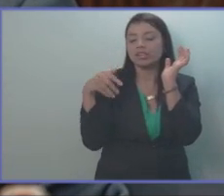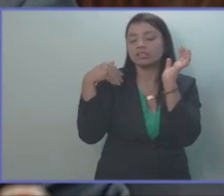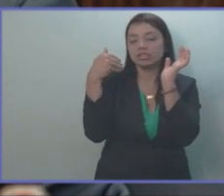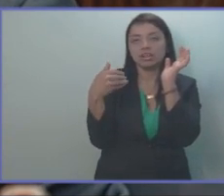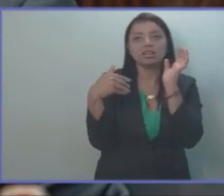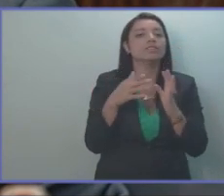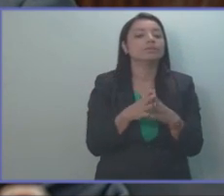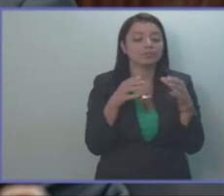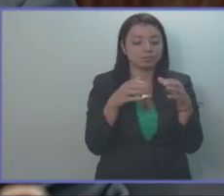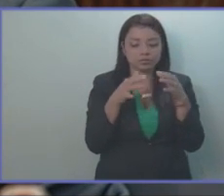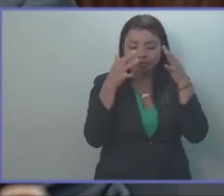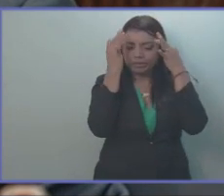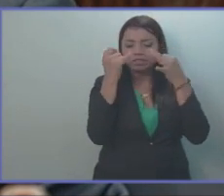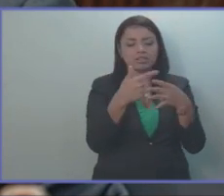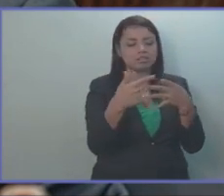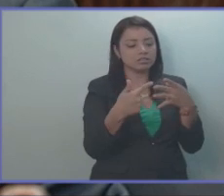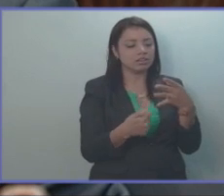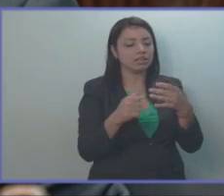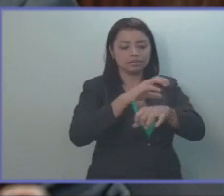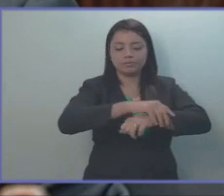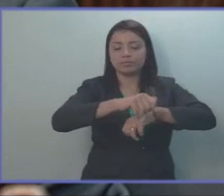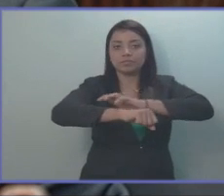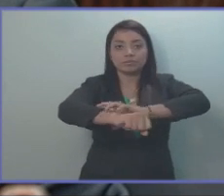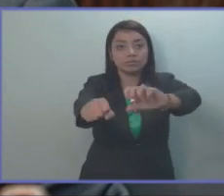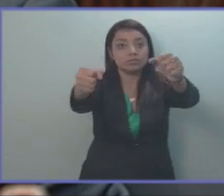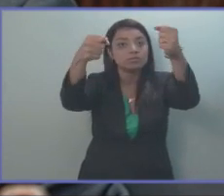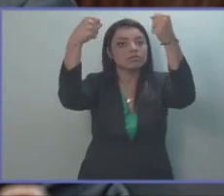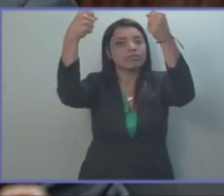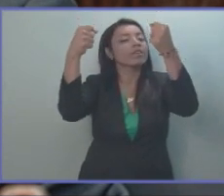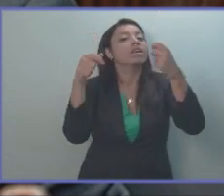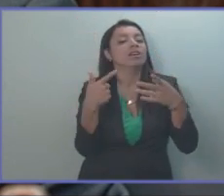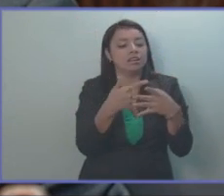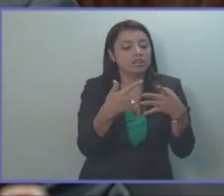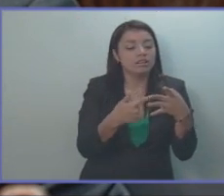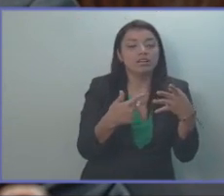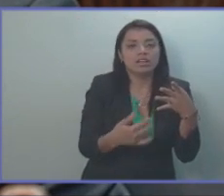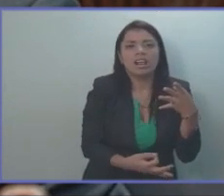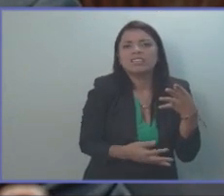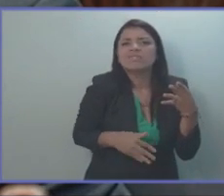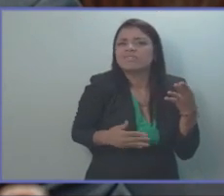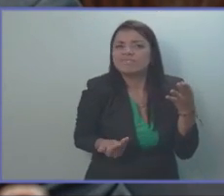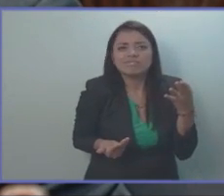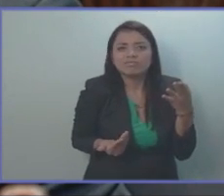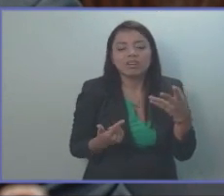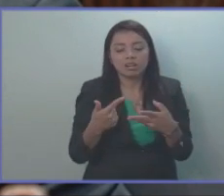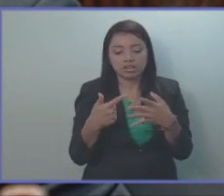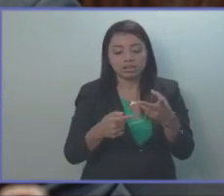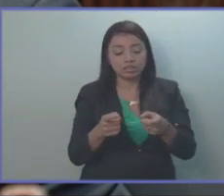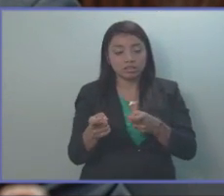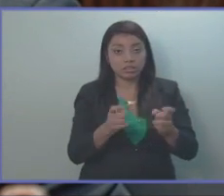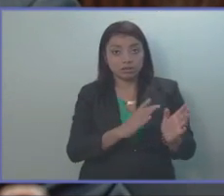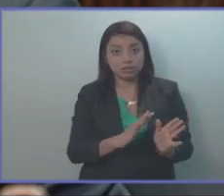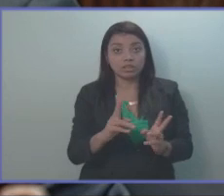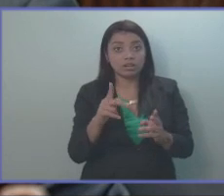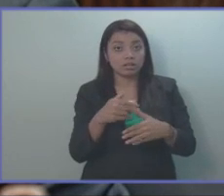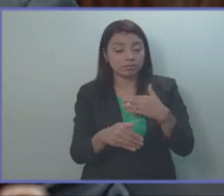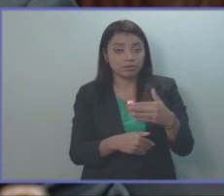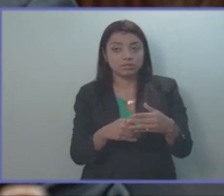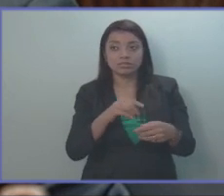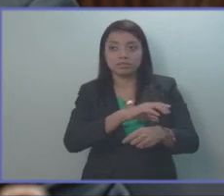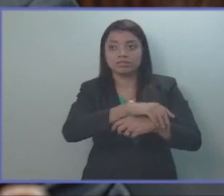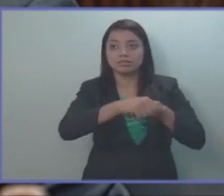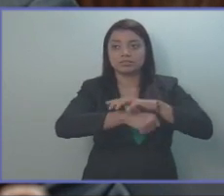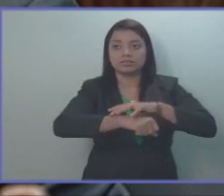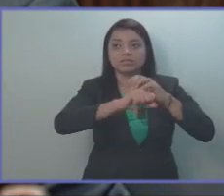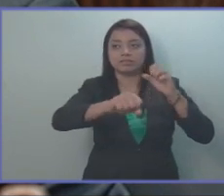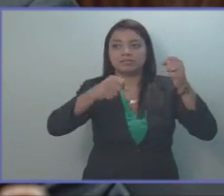se emitió la ley penitenciaria, la que tiene por objeto regular la ejecución de las penas y de las medidas